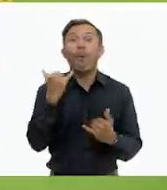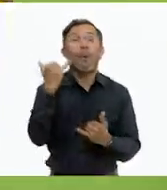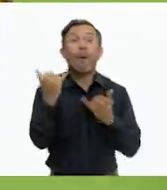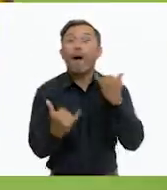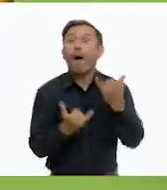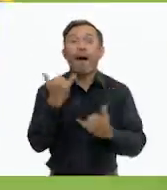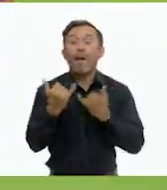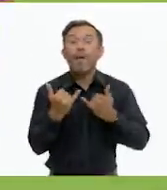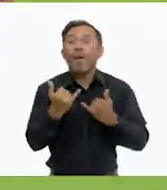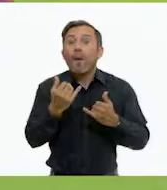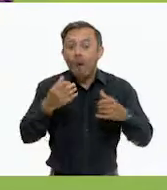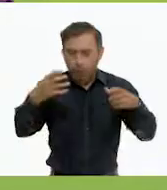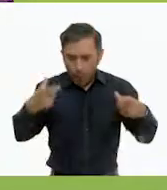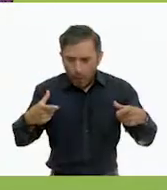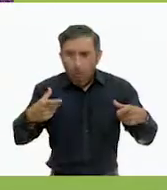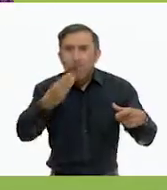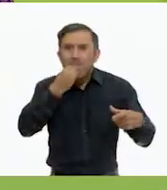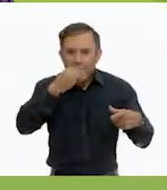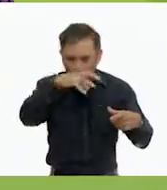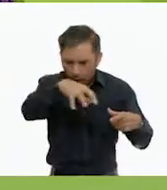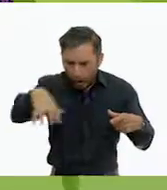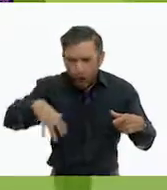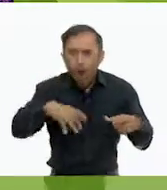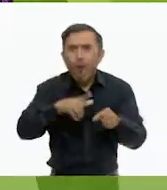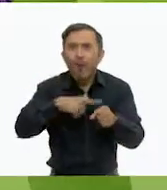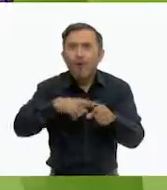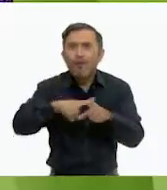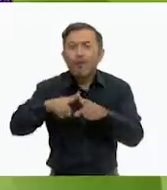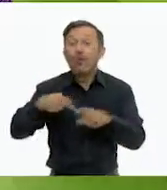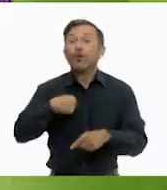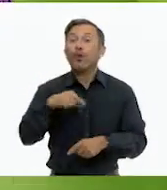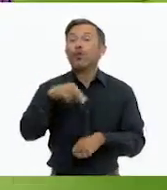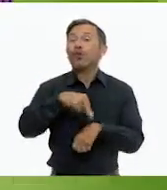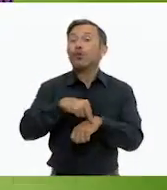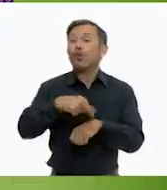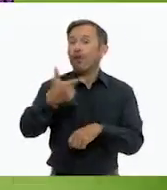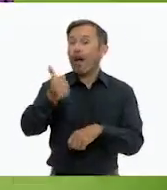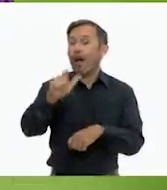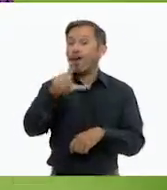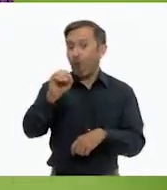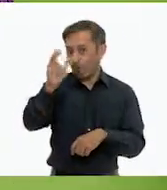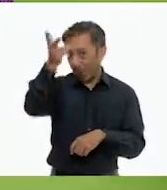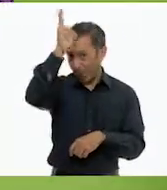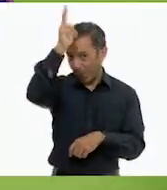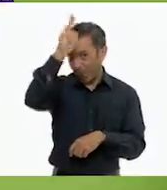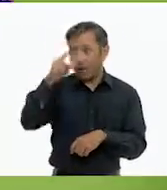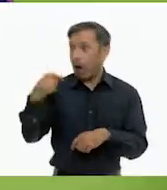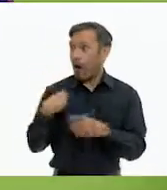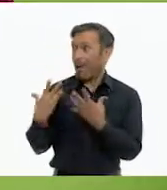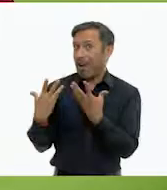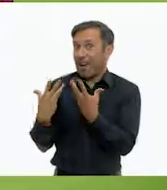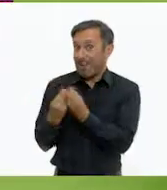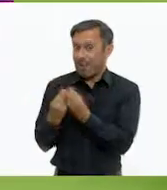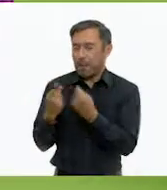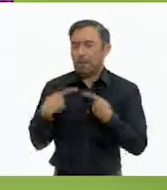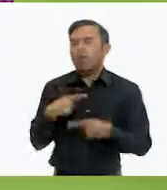comer colores. Soy el Dr. Gallo, acompañado de mi concursante favorito, Come